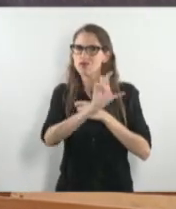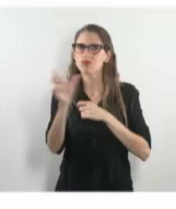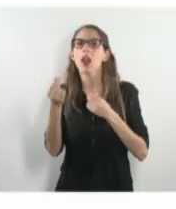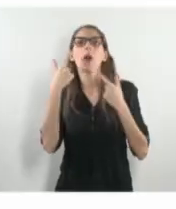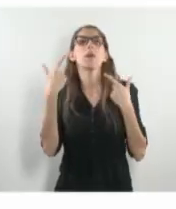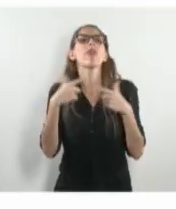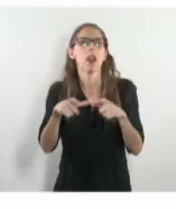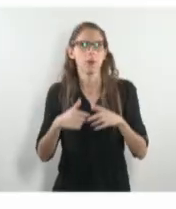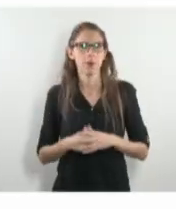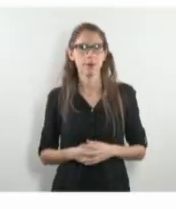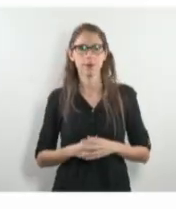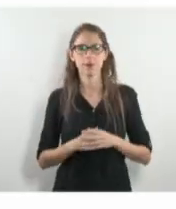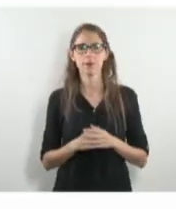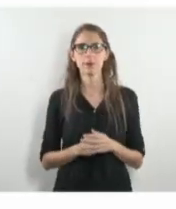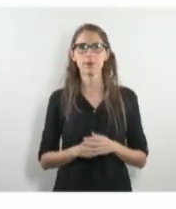Cohn.